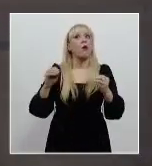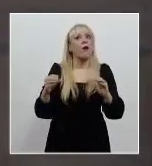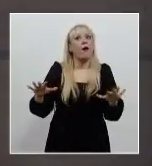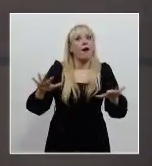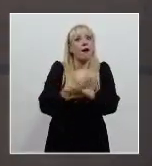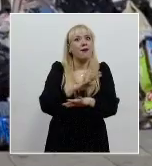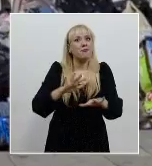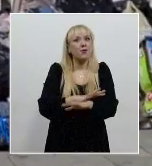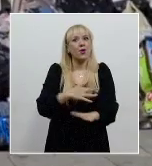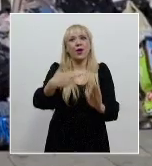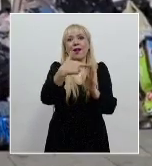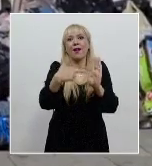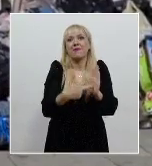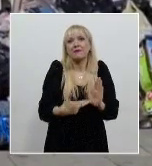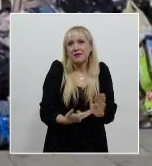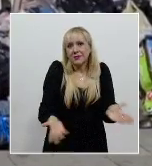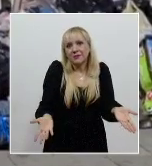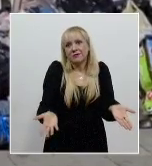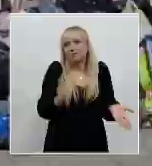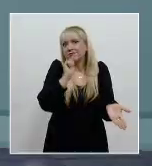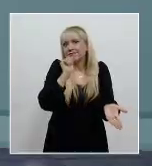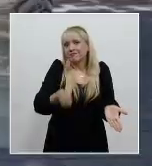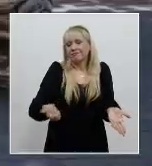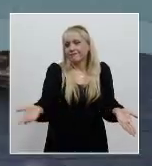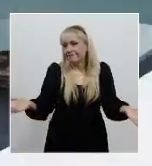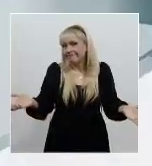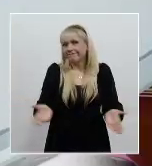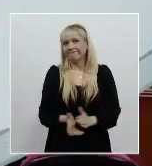modificado las normas correspondientes.